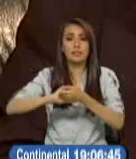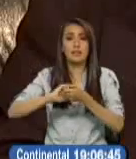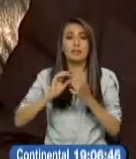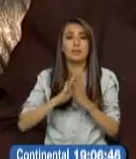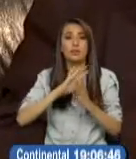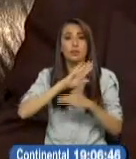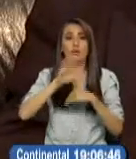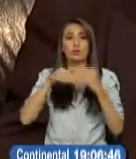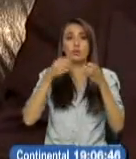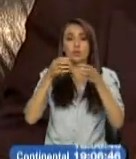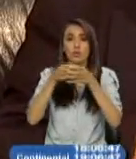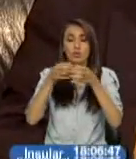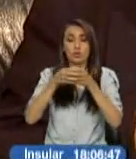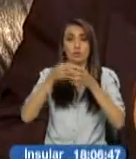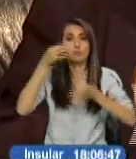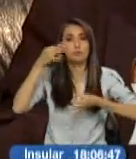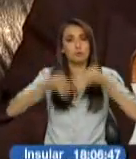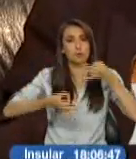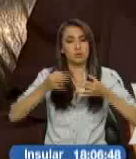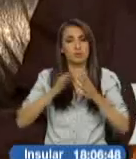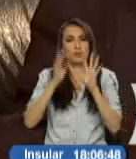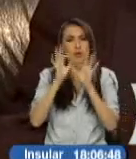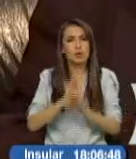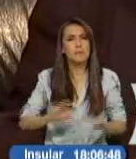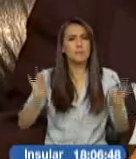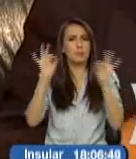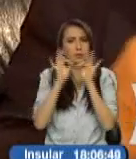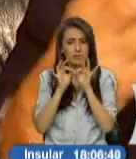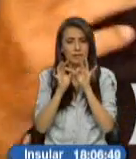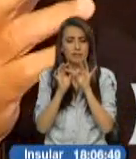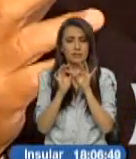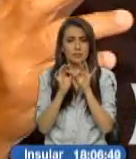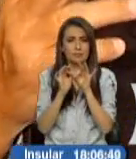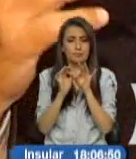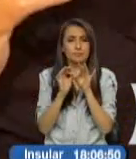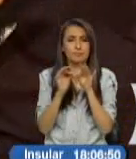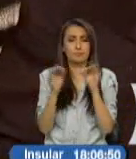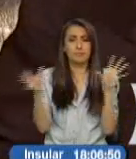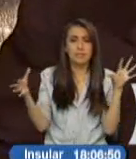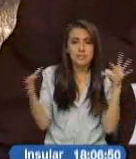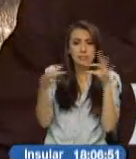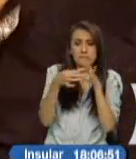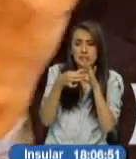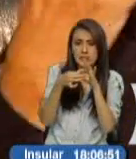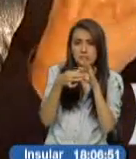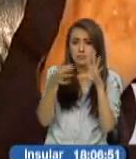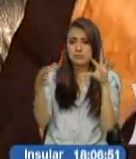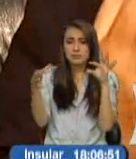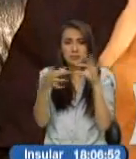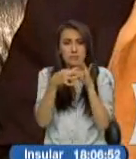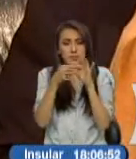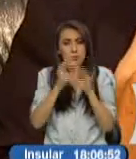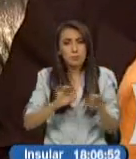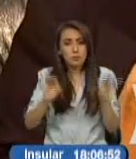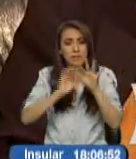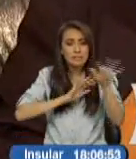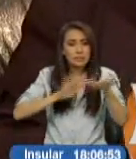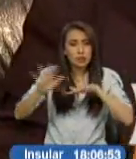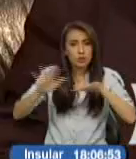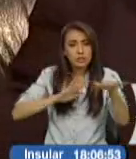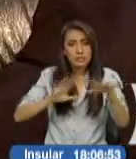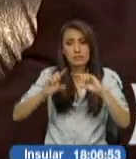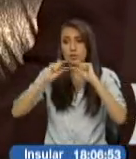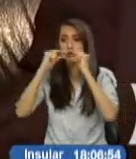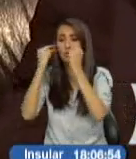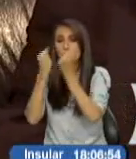Judicial. Lo importante es que haya una coordinación entre este organismo creado